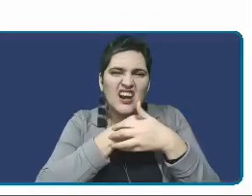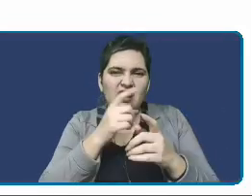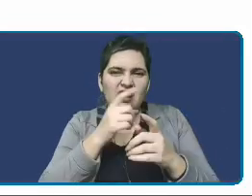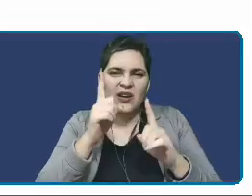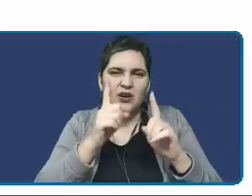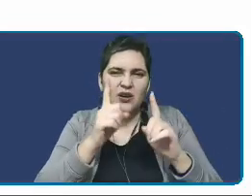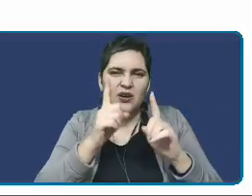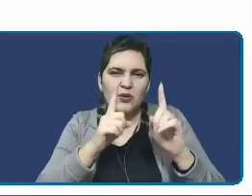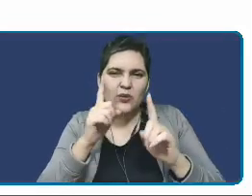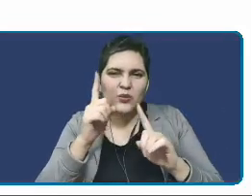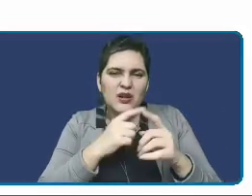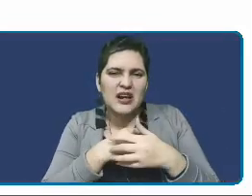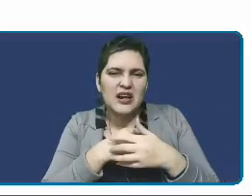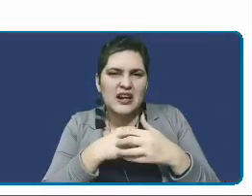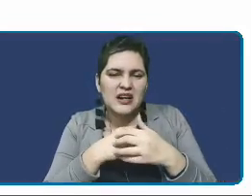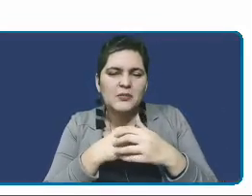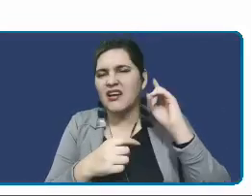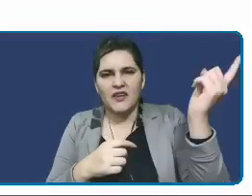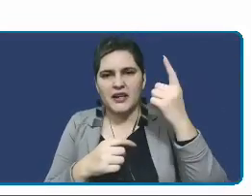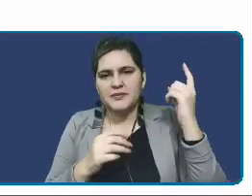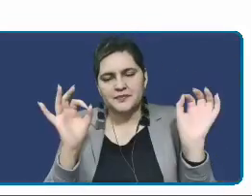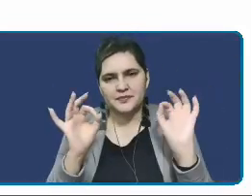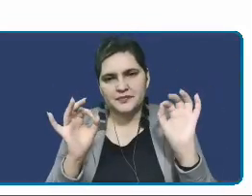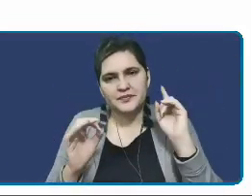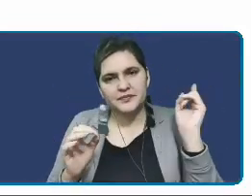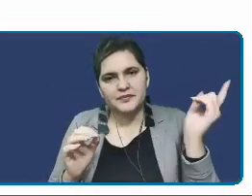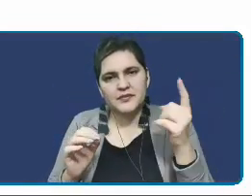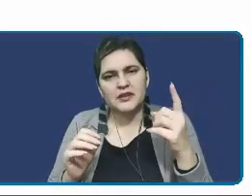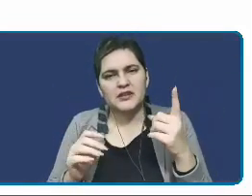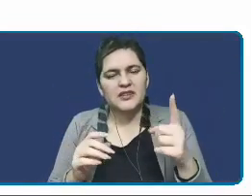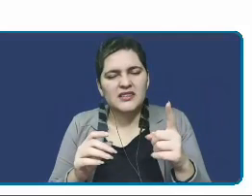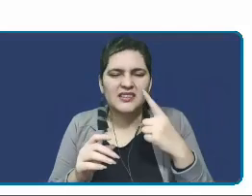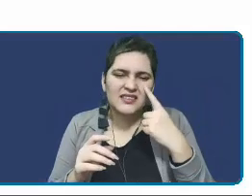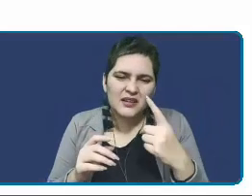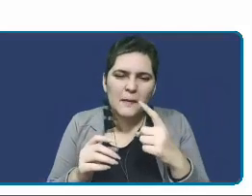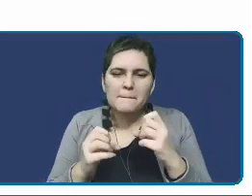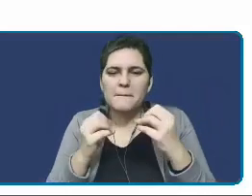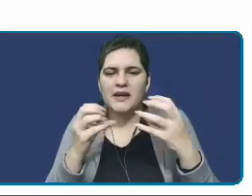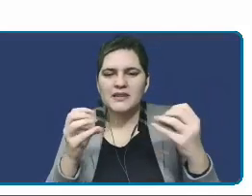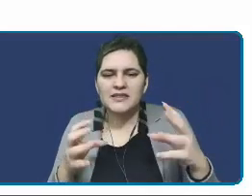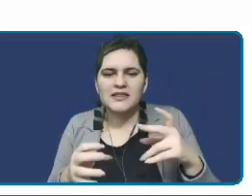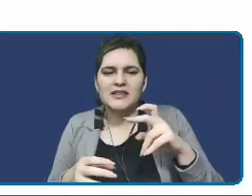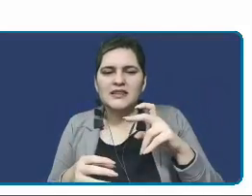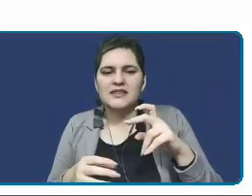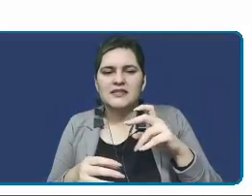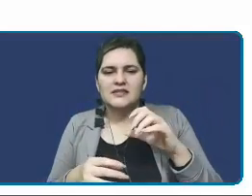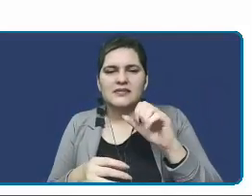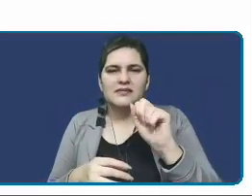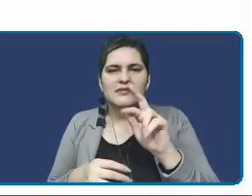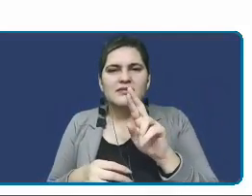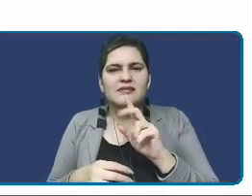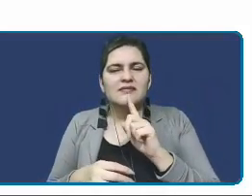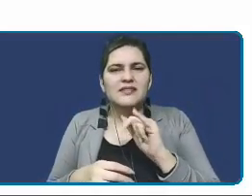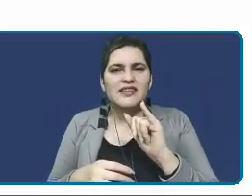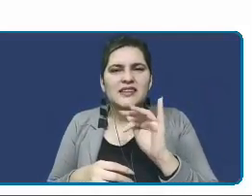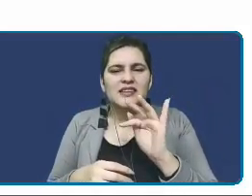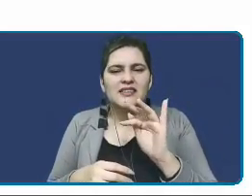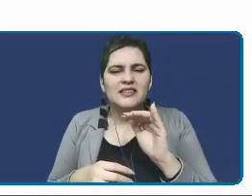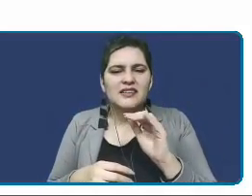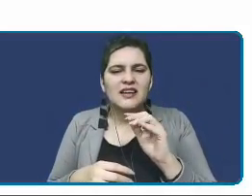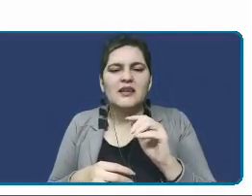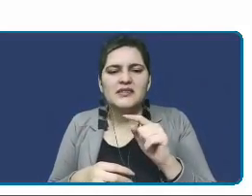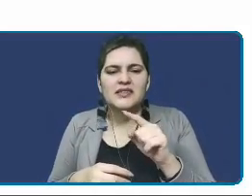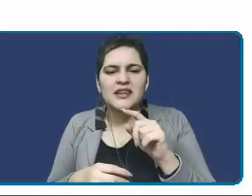general. Entonces, se ha dicho mucho de los aditivos, los preservativos, dice, disculpe la diapositiva, es preservante, ya me equivoqué ahí en